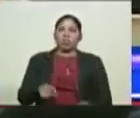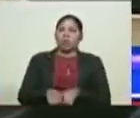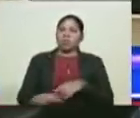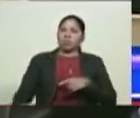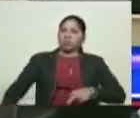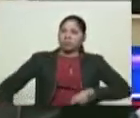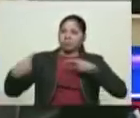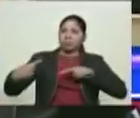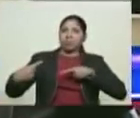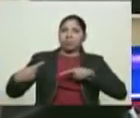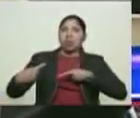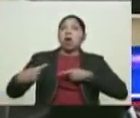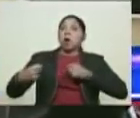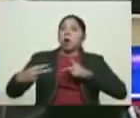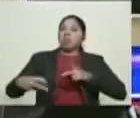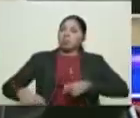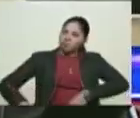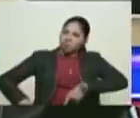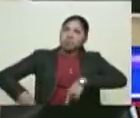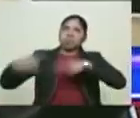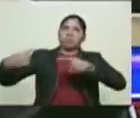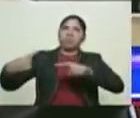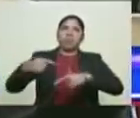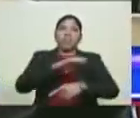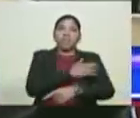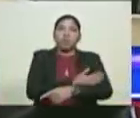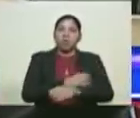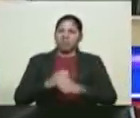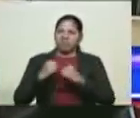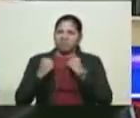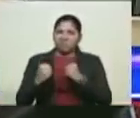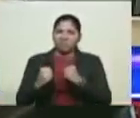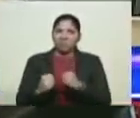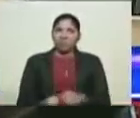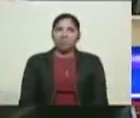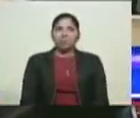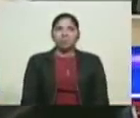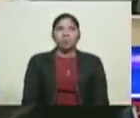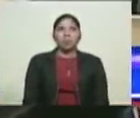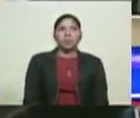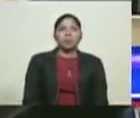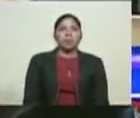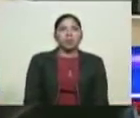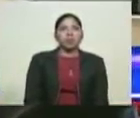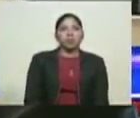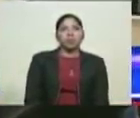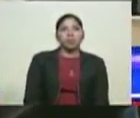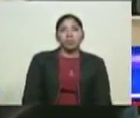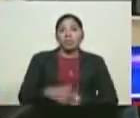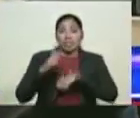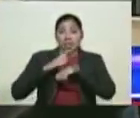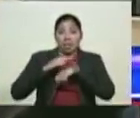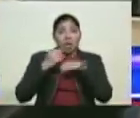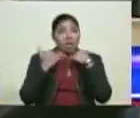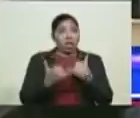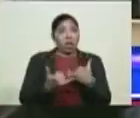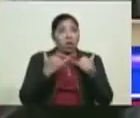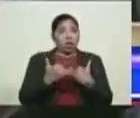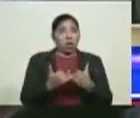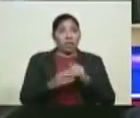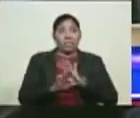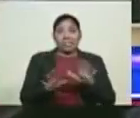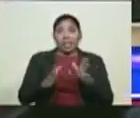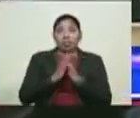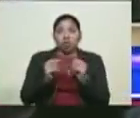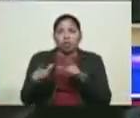reta nos consigue. Y con más fuerza. Entonces, es lo que estamos viendo. Nosotros ya a esta hora, en donde están instaladas todas